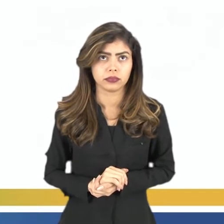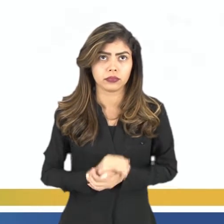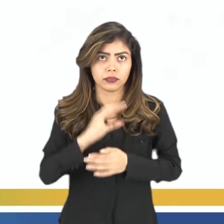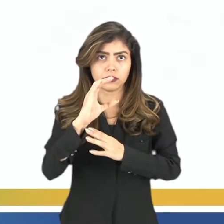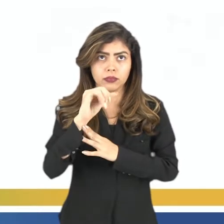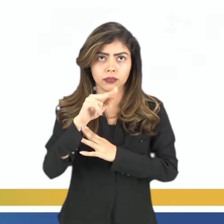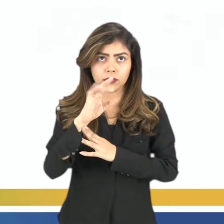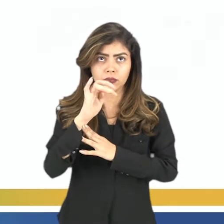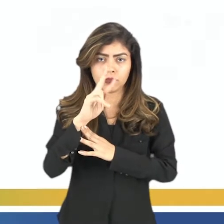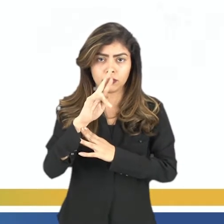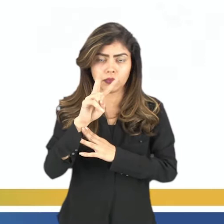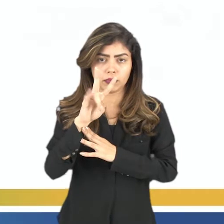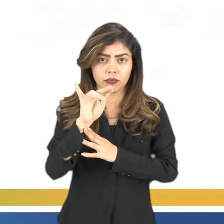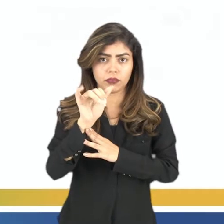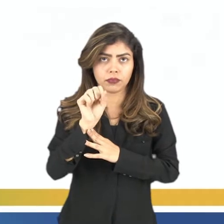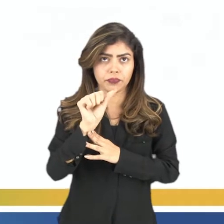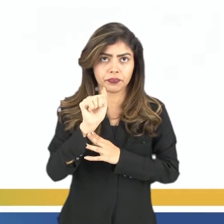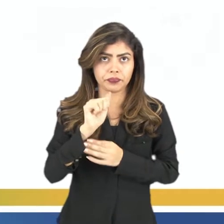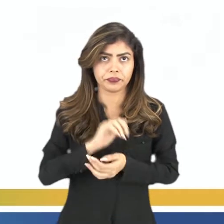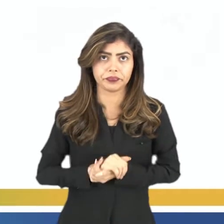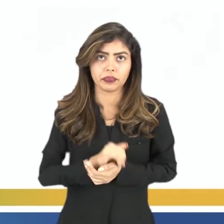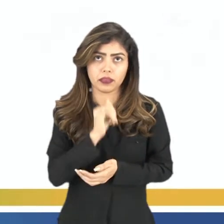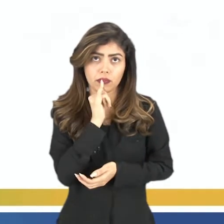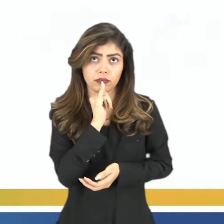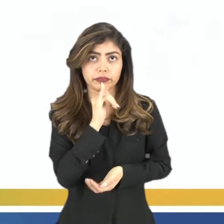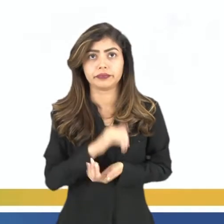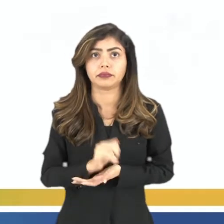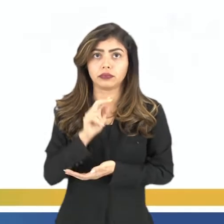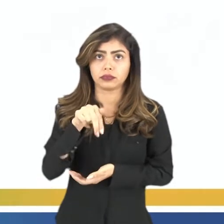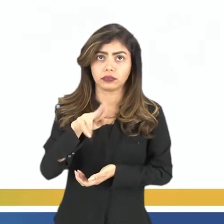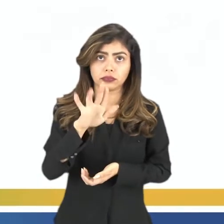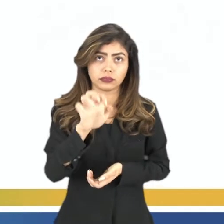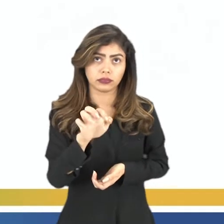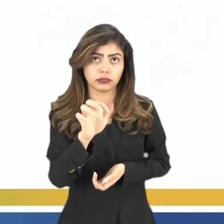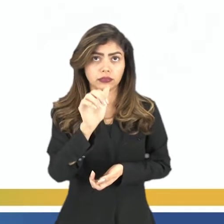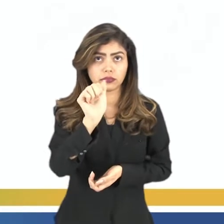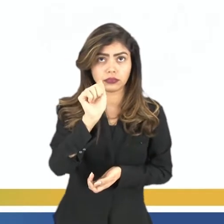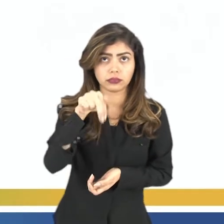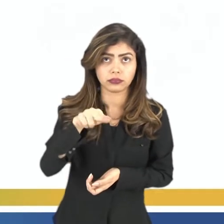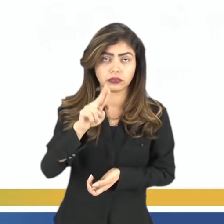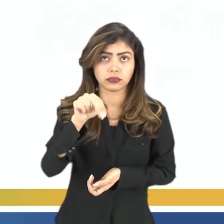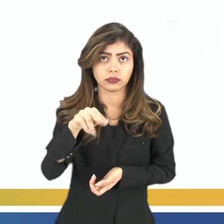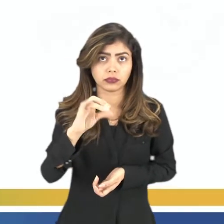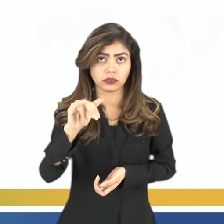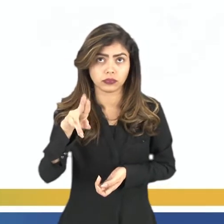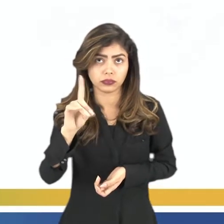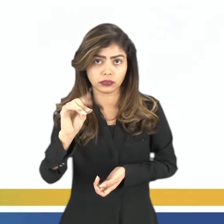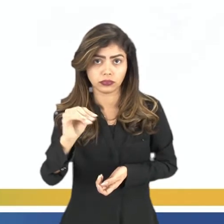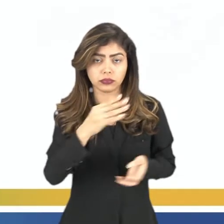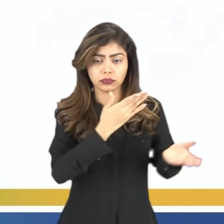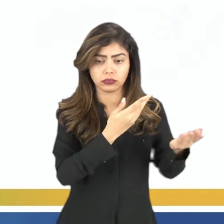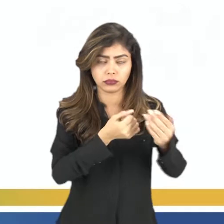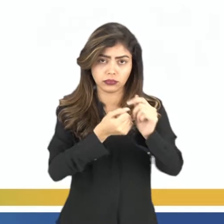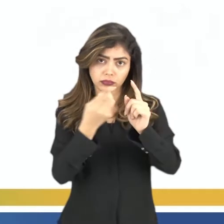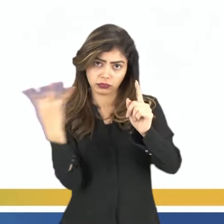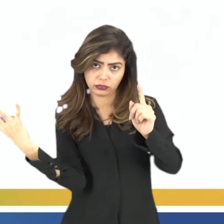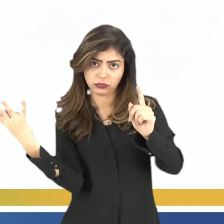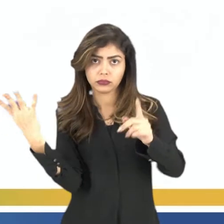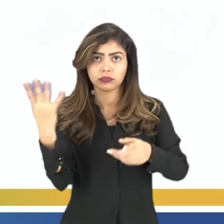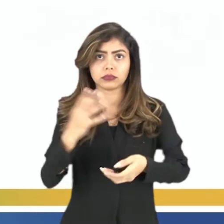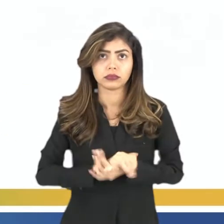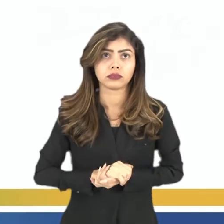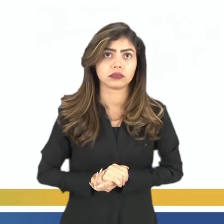Las concesivas, ejemplos, aunque, aun cuando, a pesar